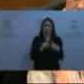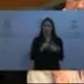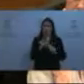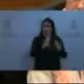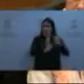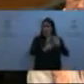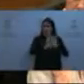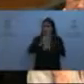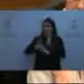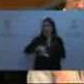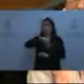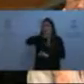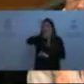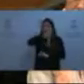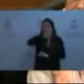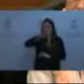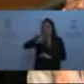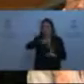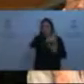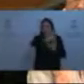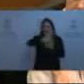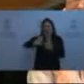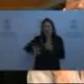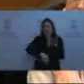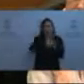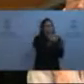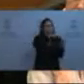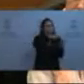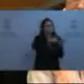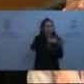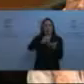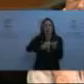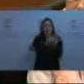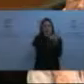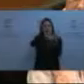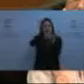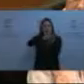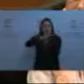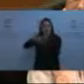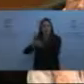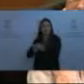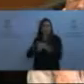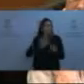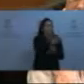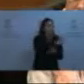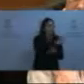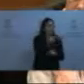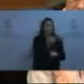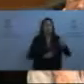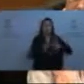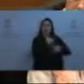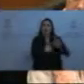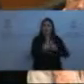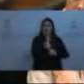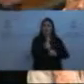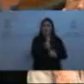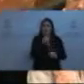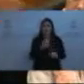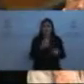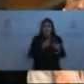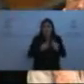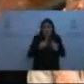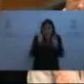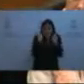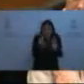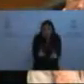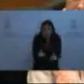vecinos. 1.500 vecinos que le han clamado a usted en firmas por la solución de este problema que va a peor, porque si vente a a mejor, salvo que vuelva el mago